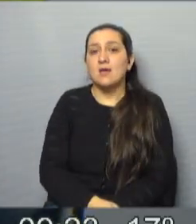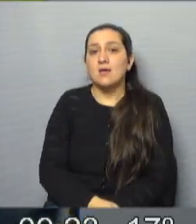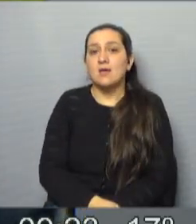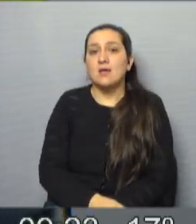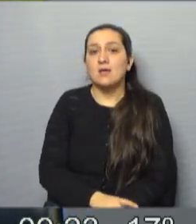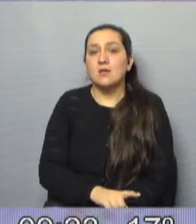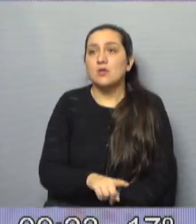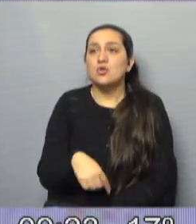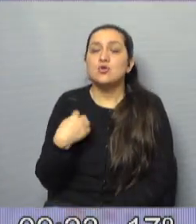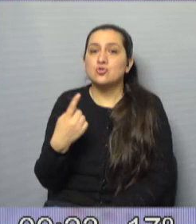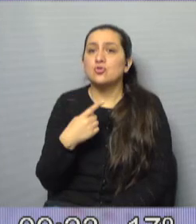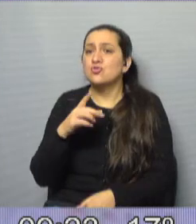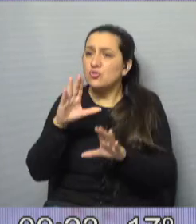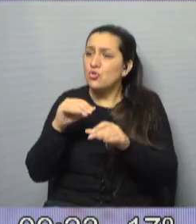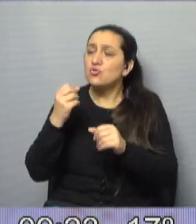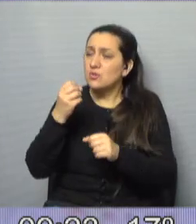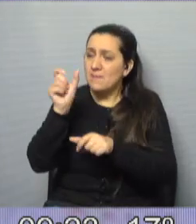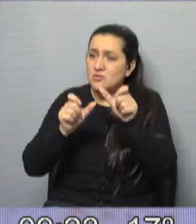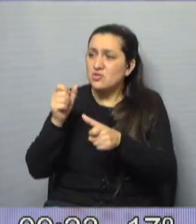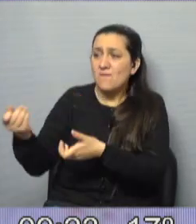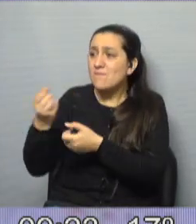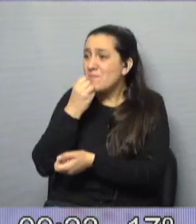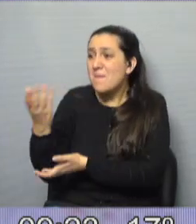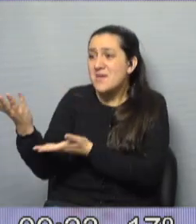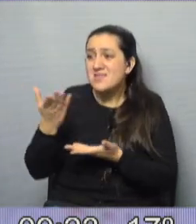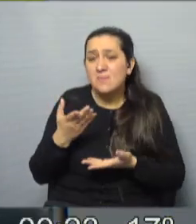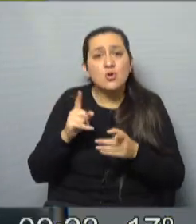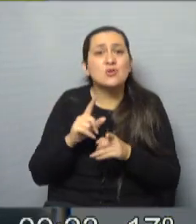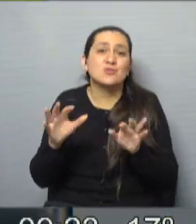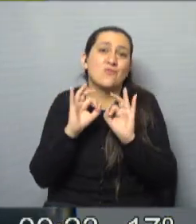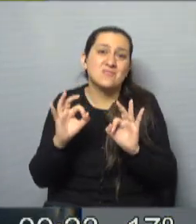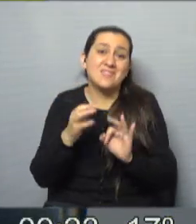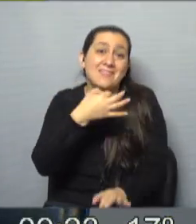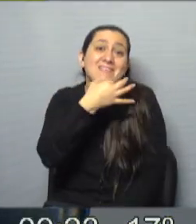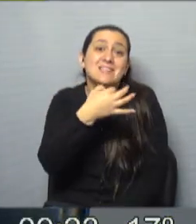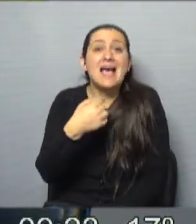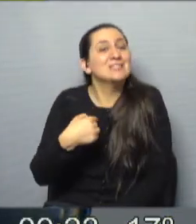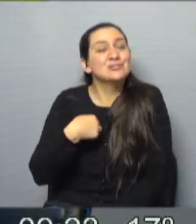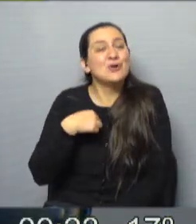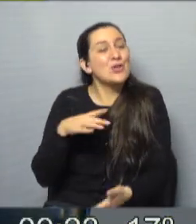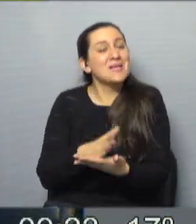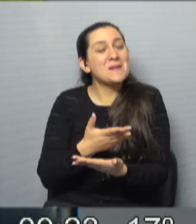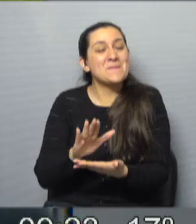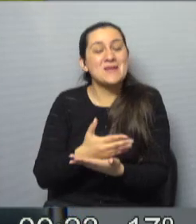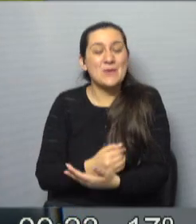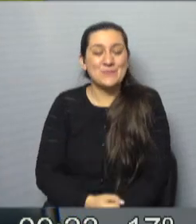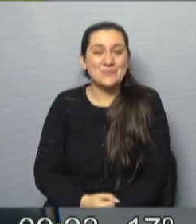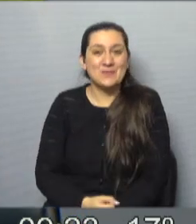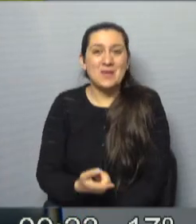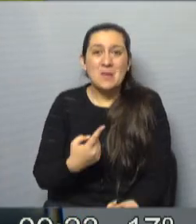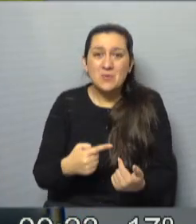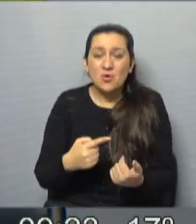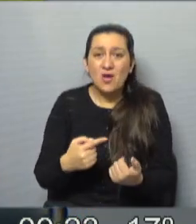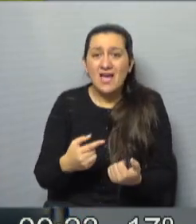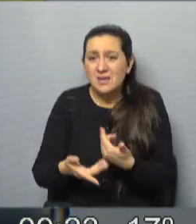de razas, de que aquí todos son bienvenidos. No alcanza con el discurso. Hay que ir a los hechos. Y es cierto, si vos te aprovechás de la necesidad de